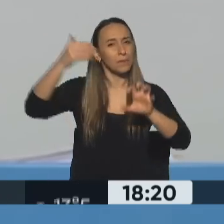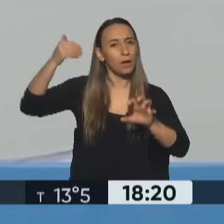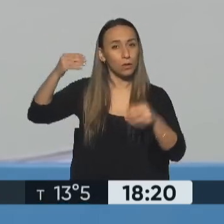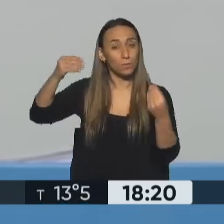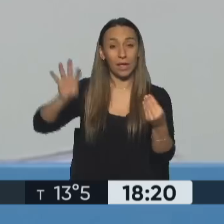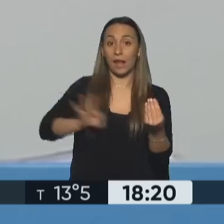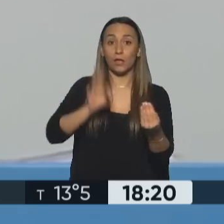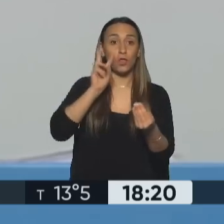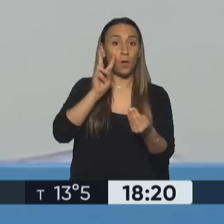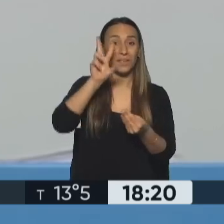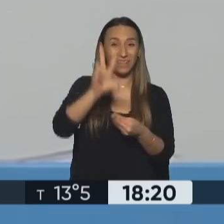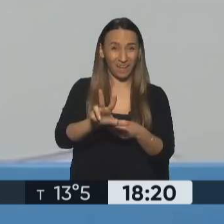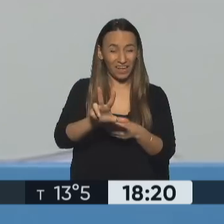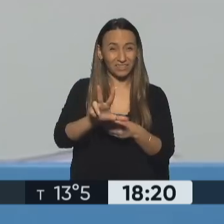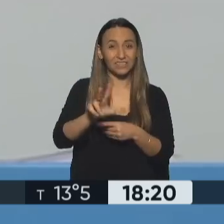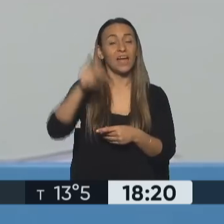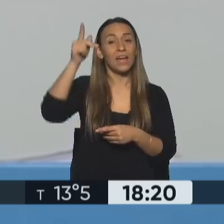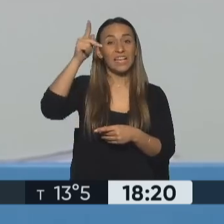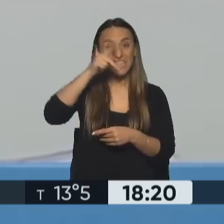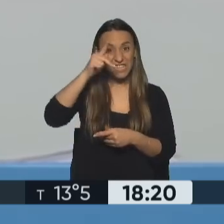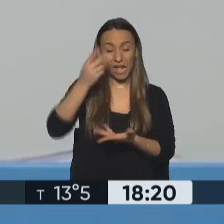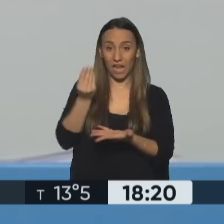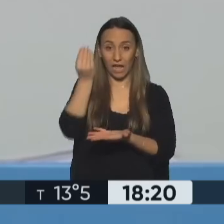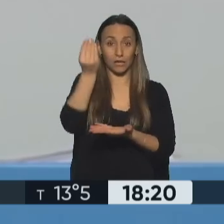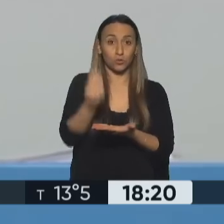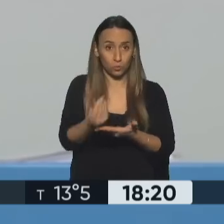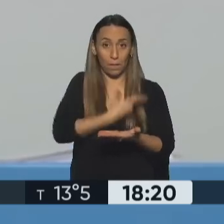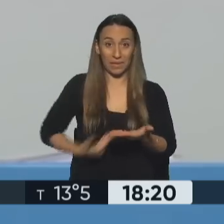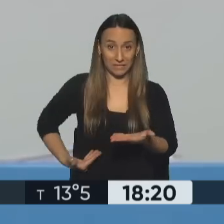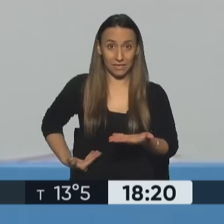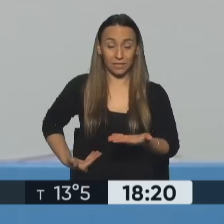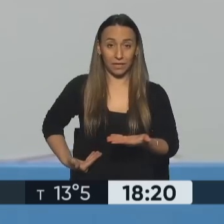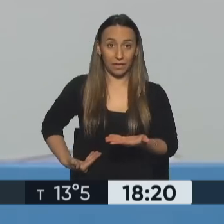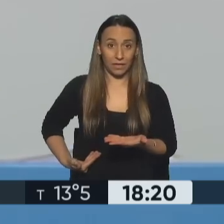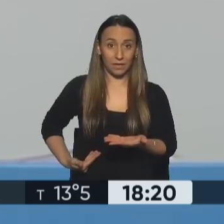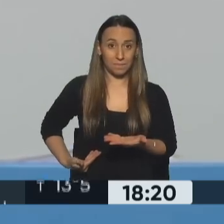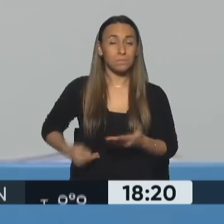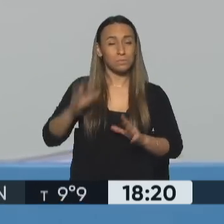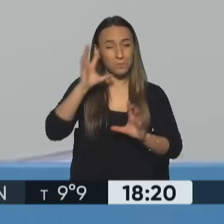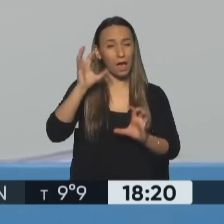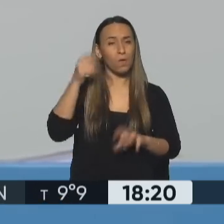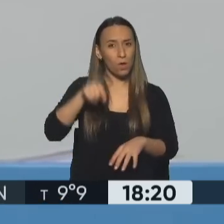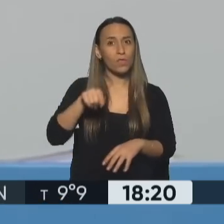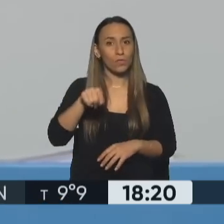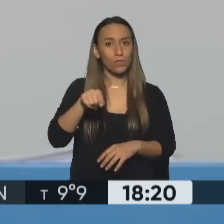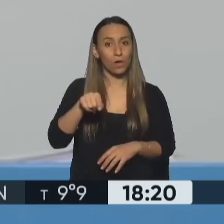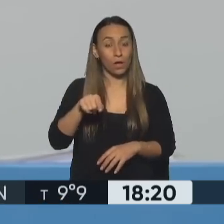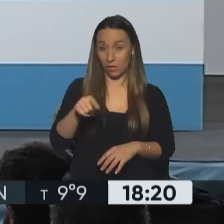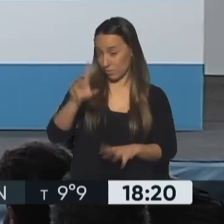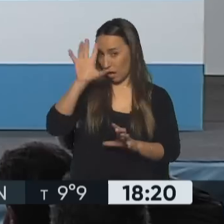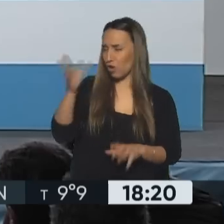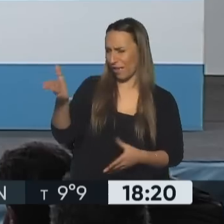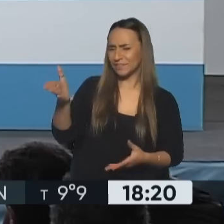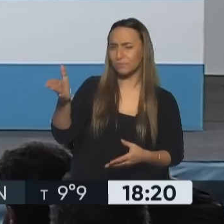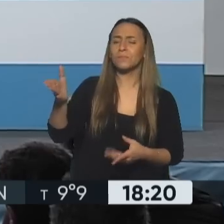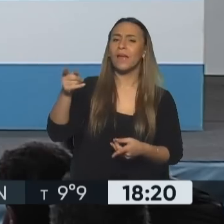cuando en el año 2003 Néstor asume como presidente, había el plan, ¿te acordás,